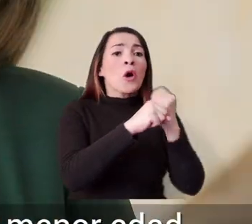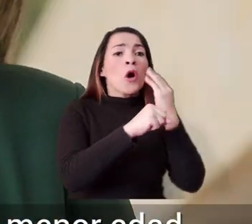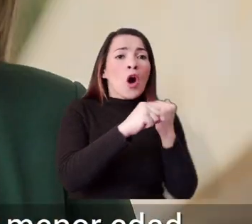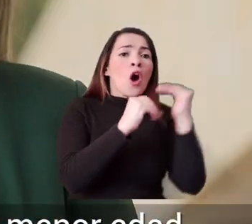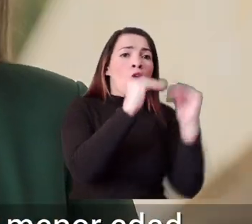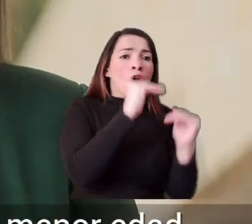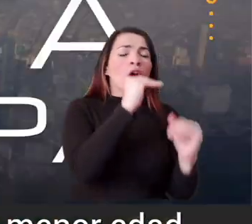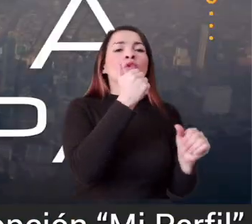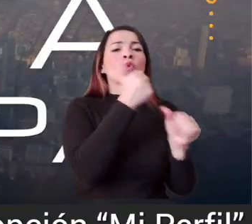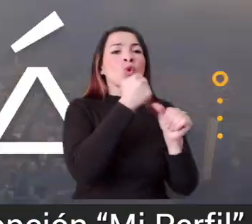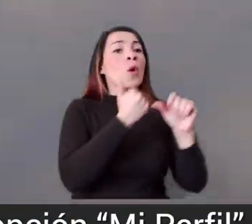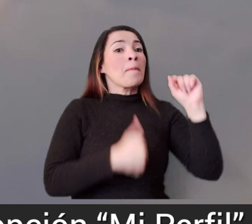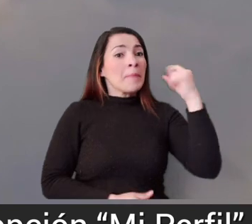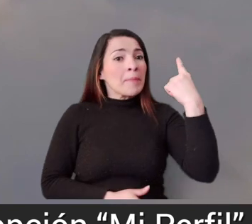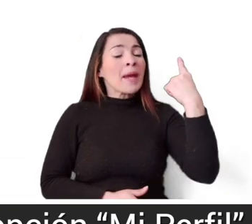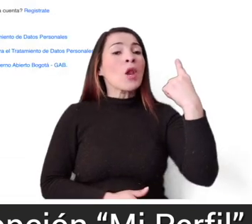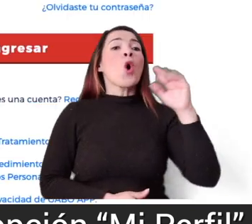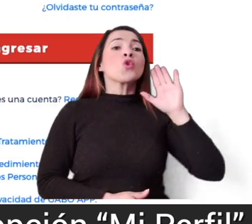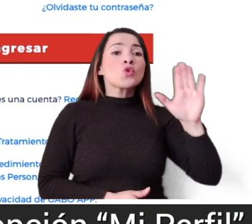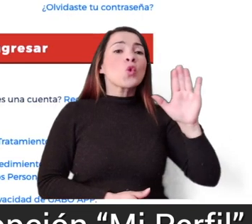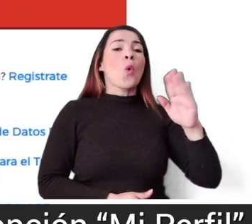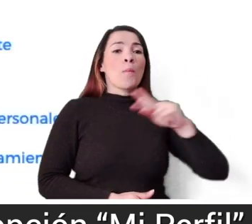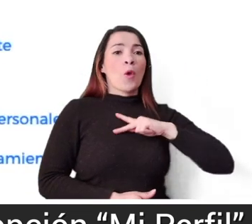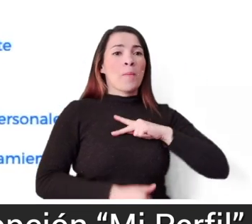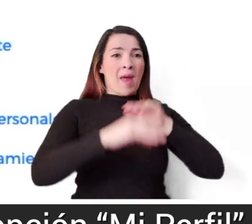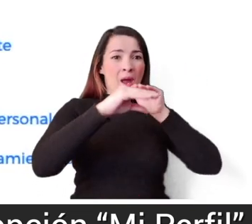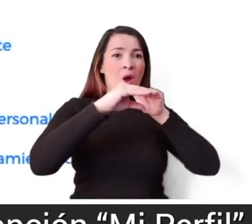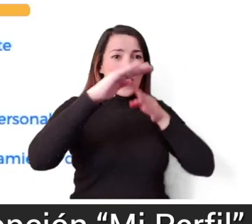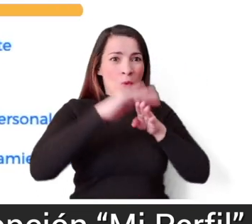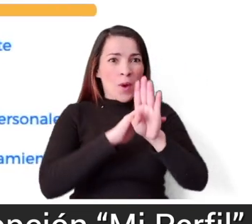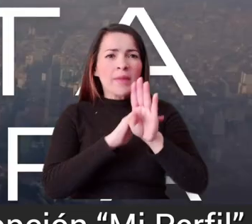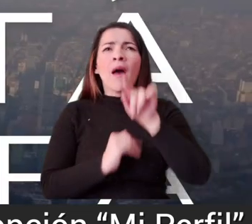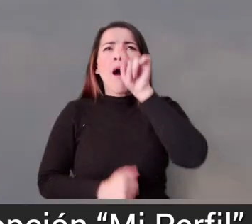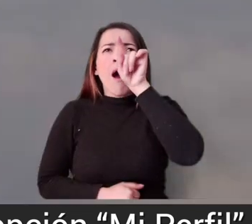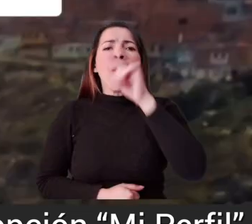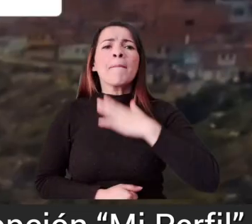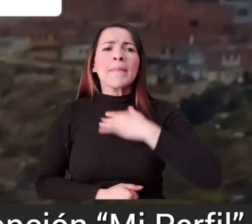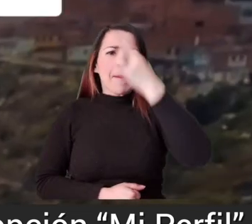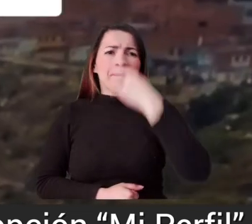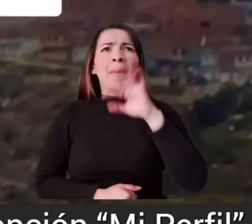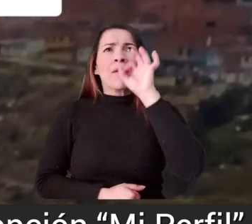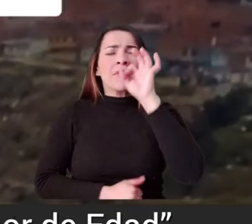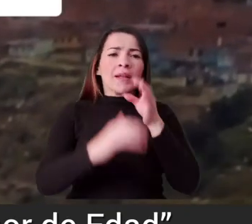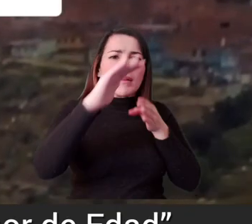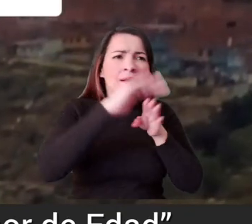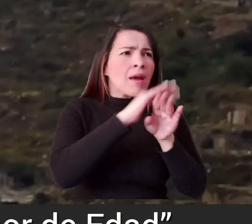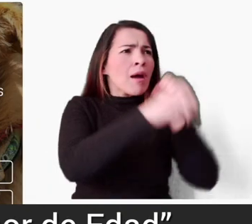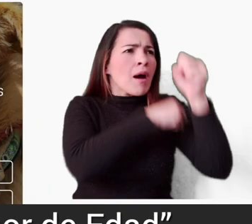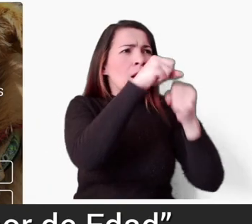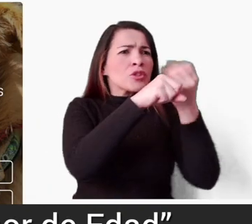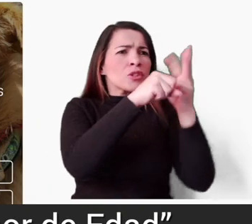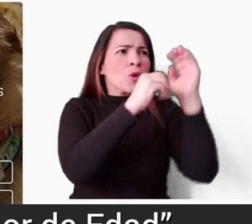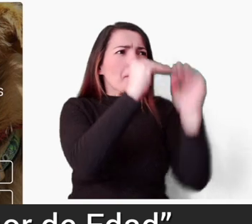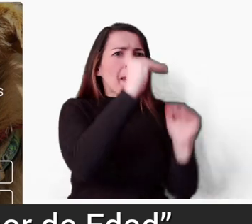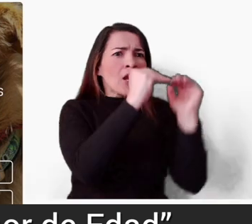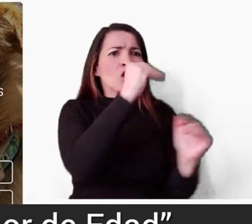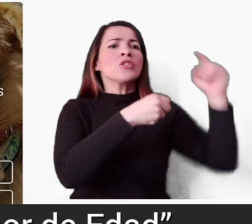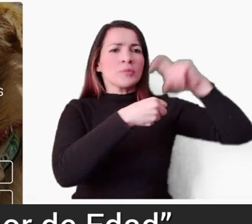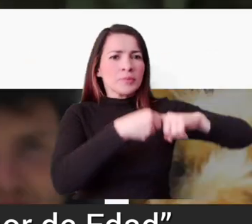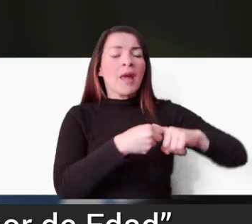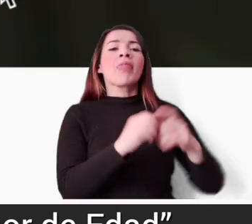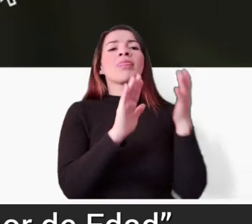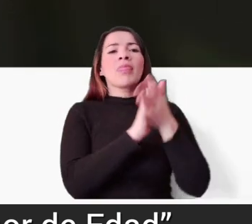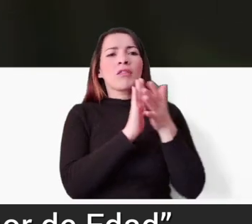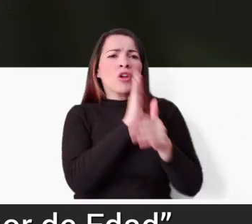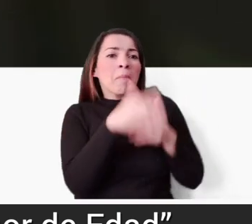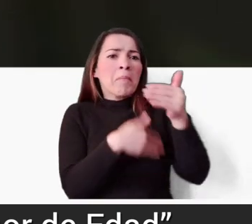Si eres menor de edad, tu tutor deberá ingresar a su cuenta, ir a la opción Mi perfil y hacer clic en la opción Registrar